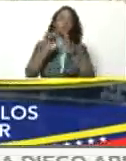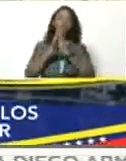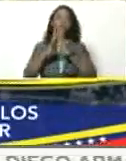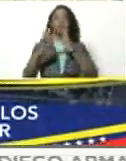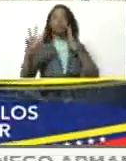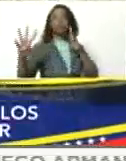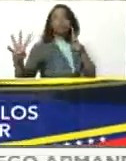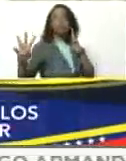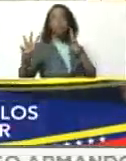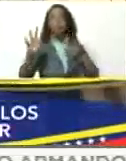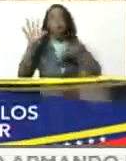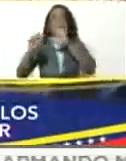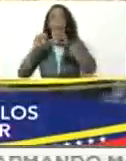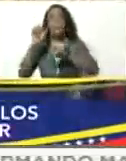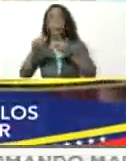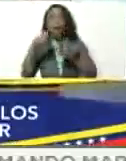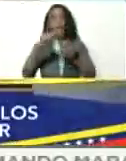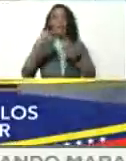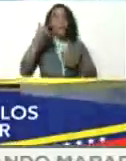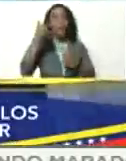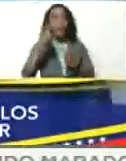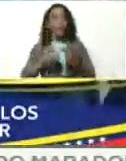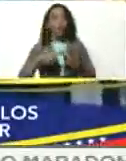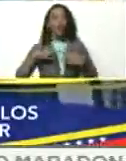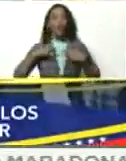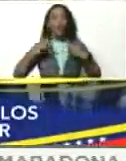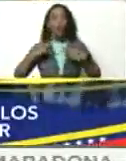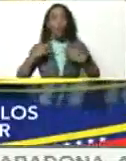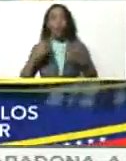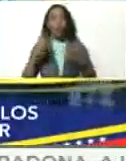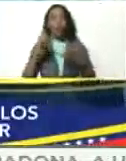comprar electrodomésticos, teléfonos, ropa.